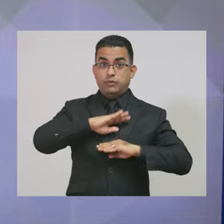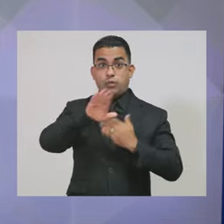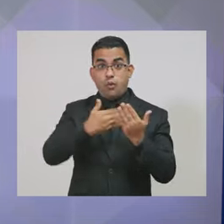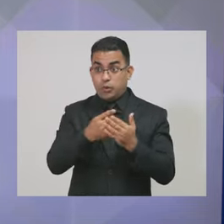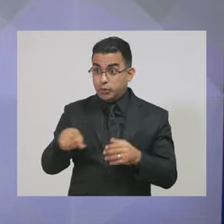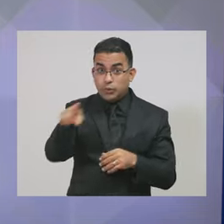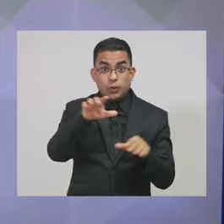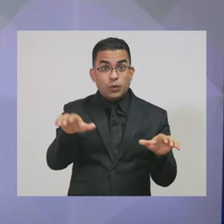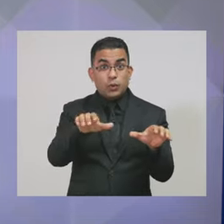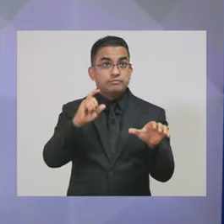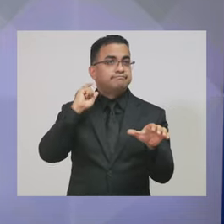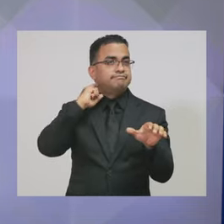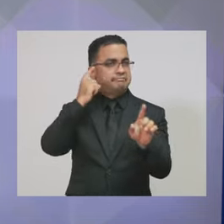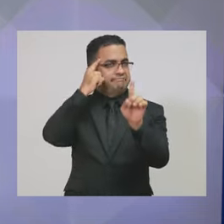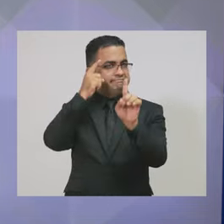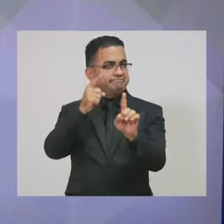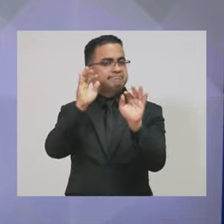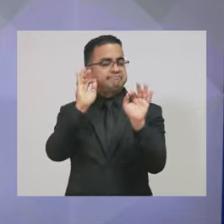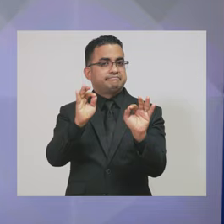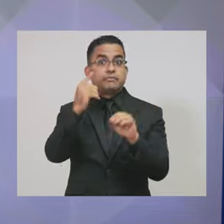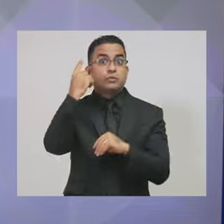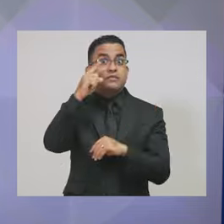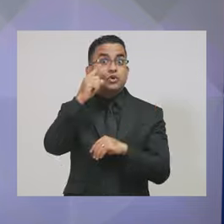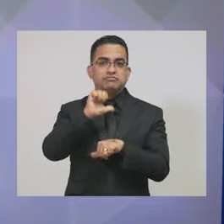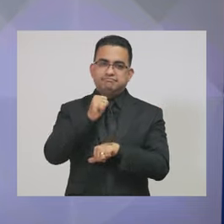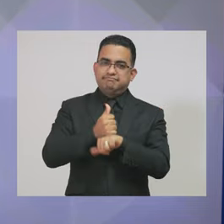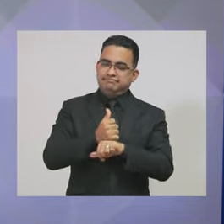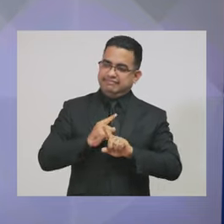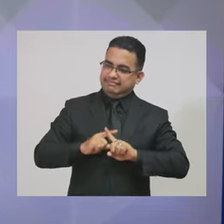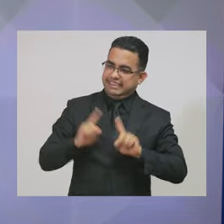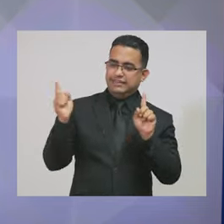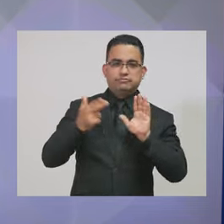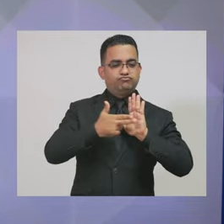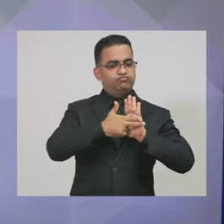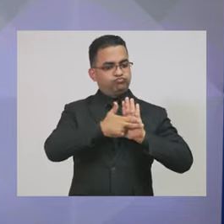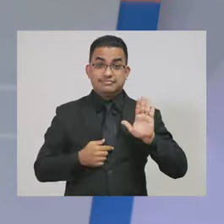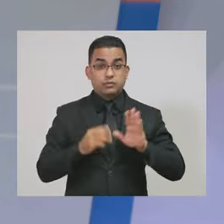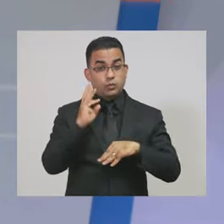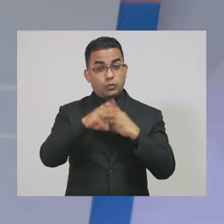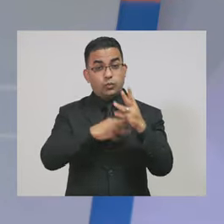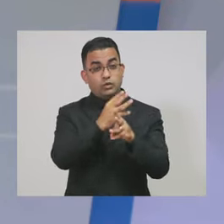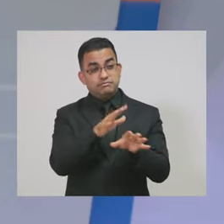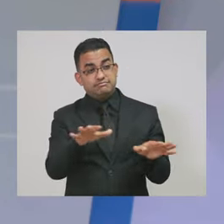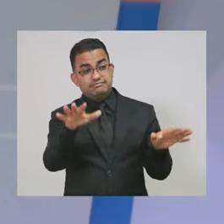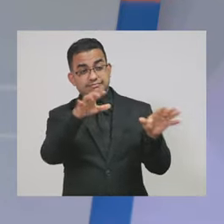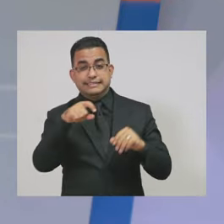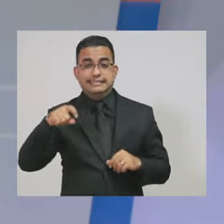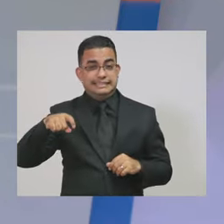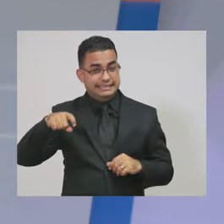que todo lo que hagan lo harán con un propósito lo harán para marcar una diferencia y dejar esas huellas el mundo necesita